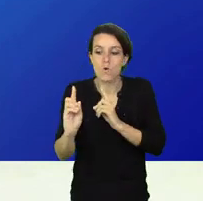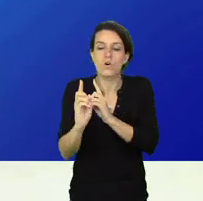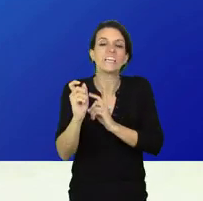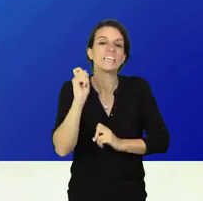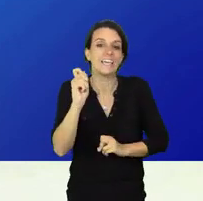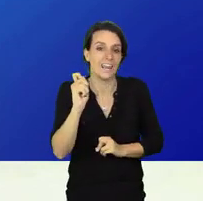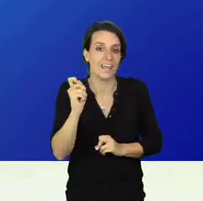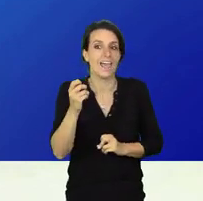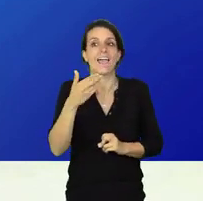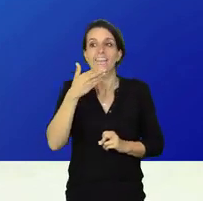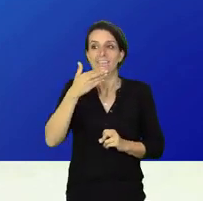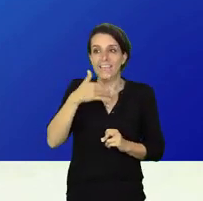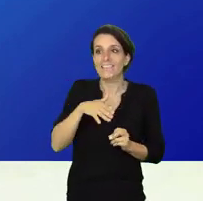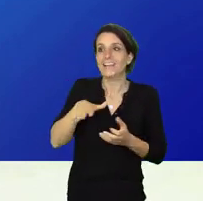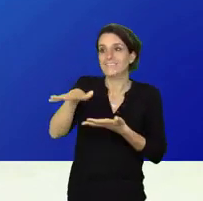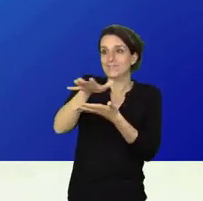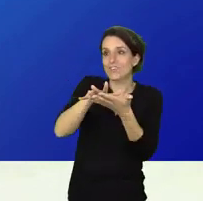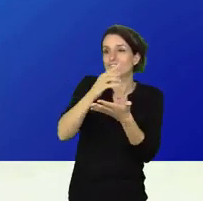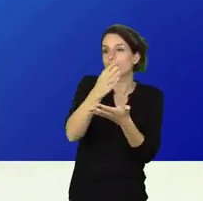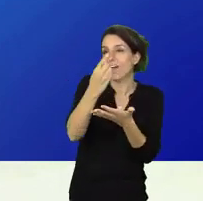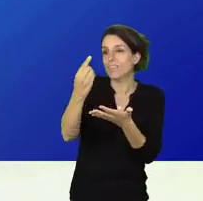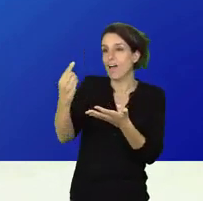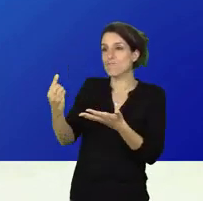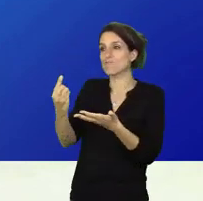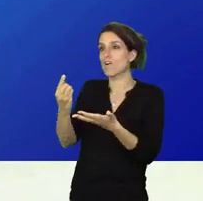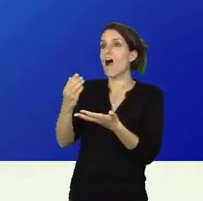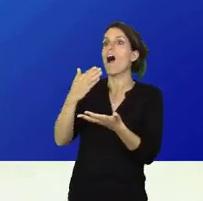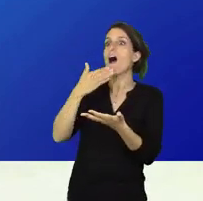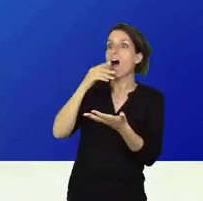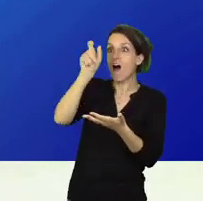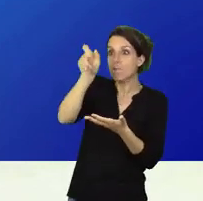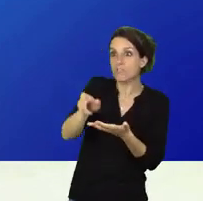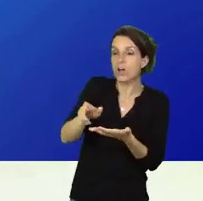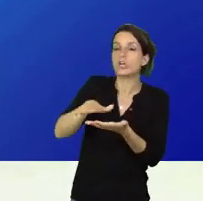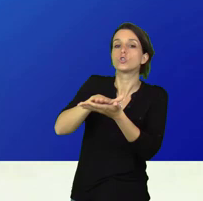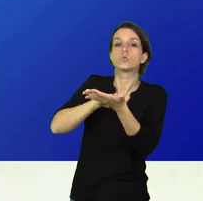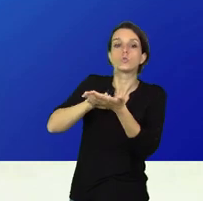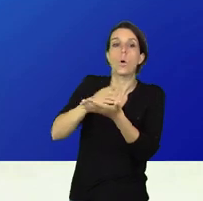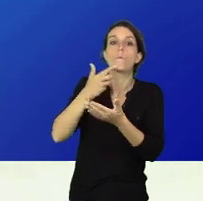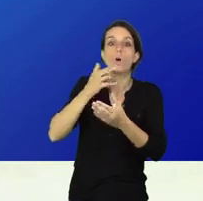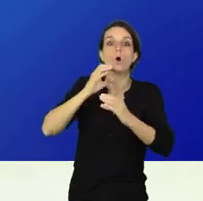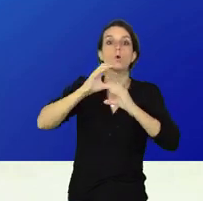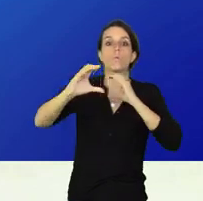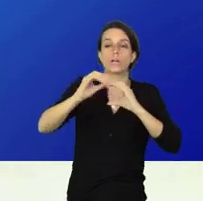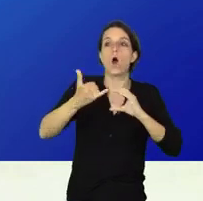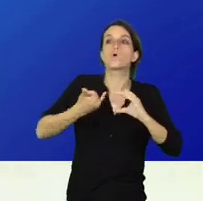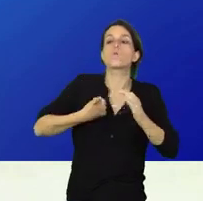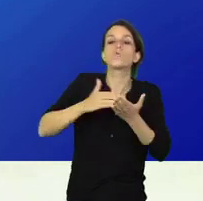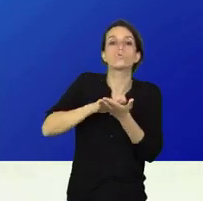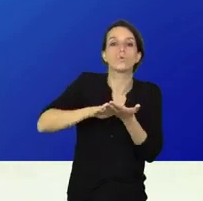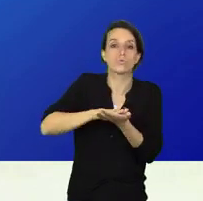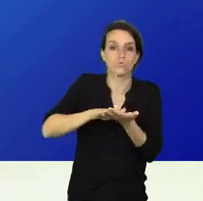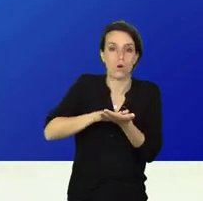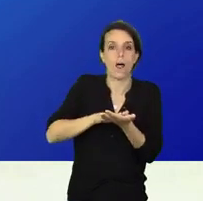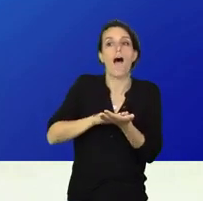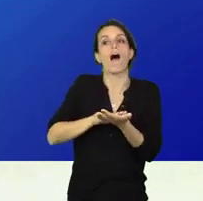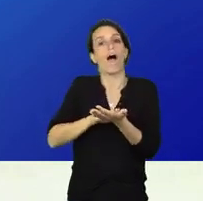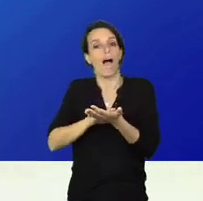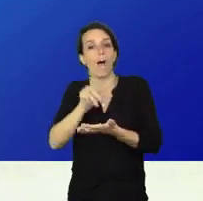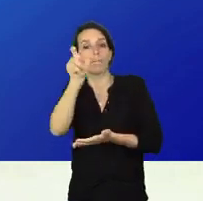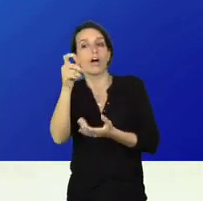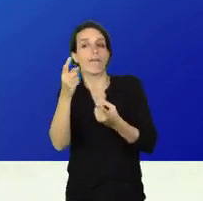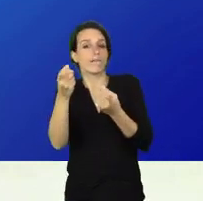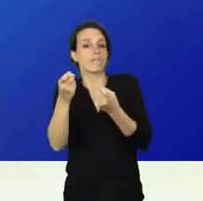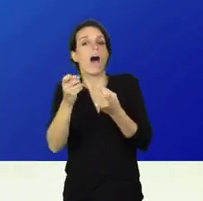para entender también las problemáticas de las personas y para dar soluciones, en este caso comunicacionales, que sean ajustadas a